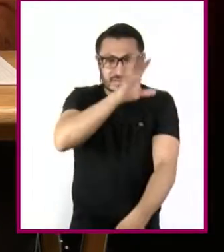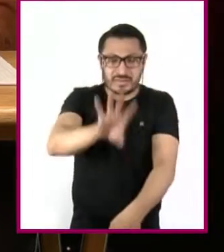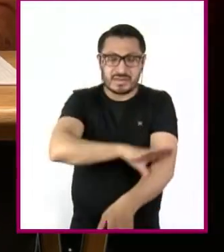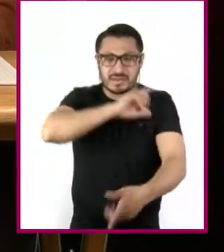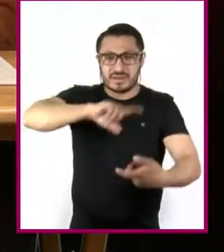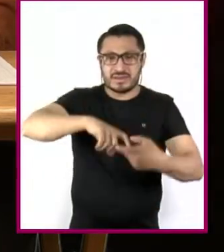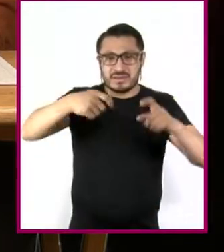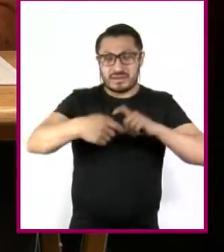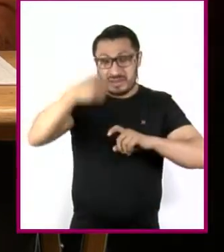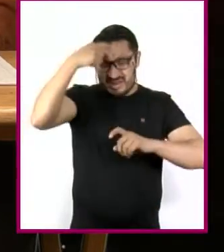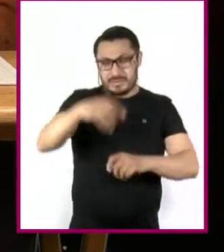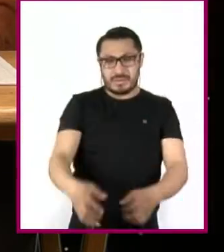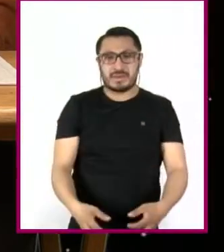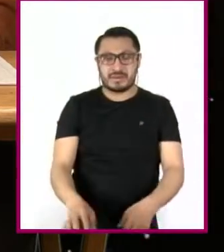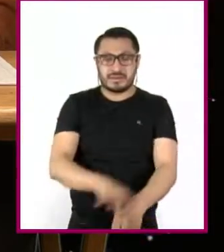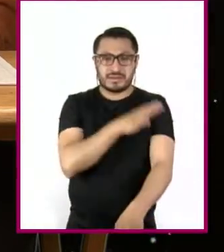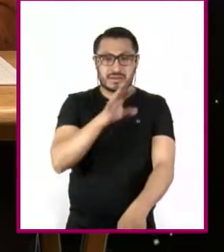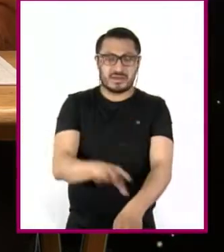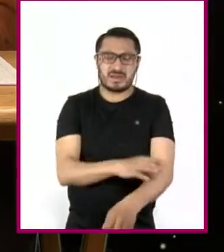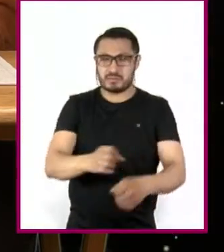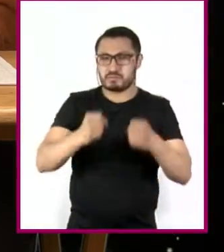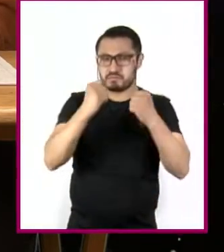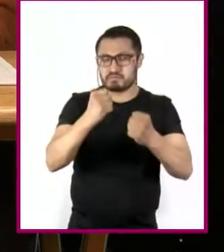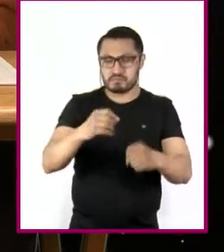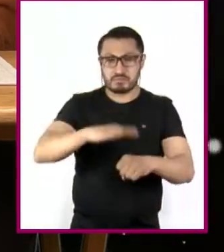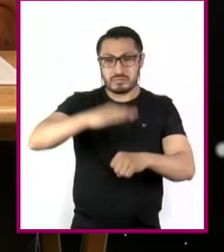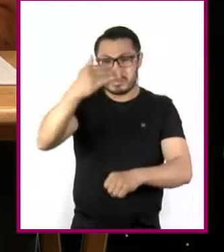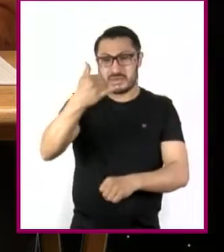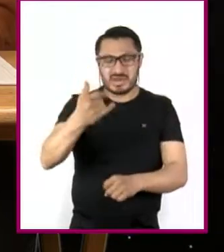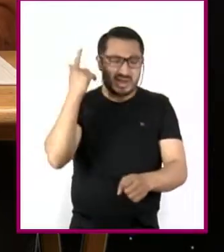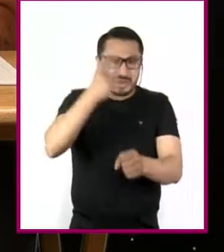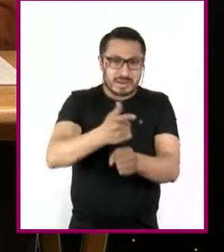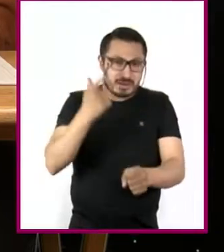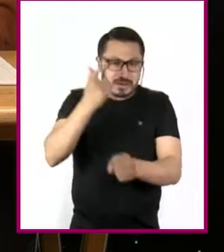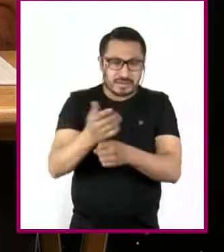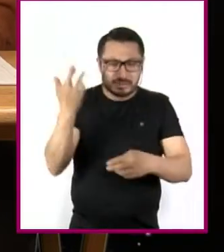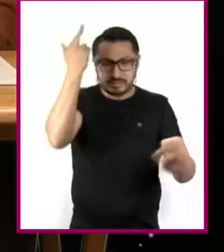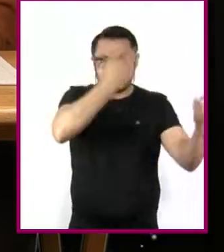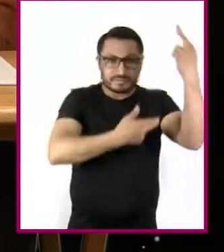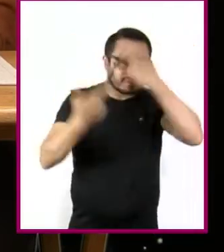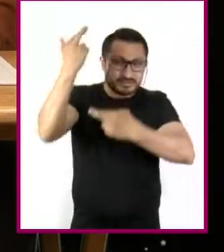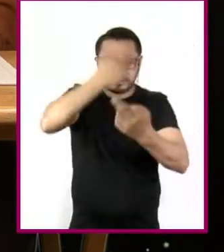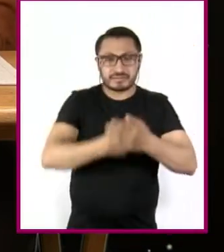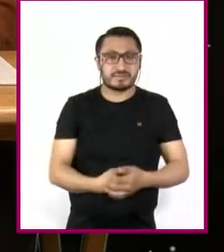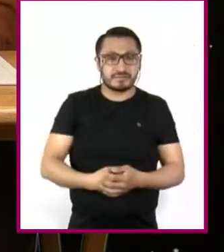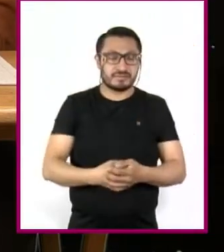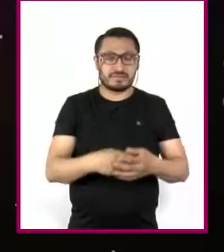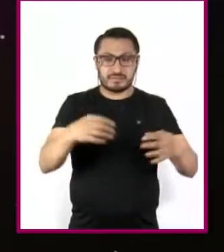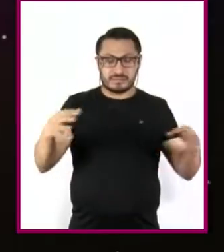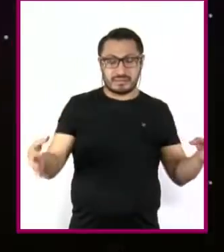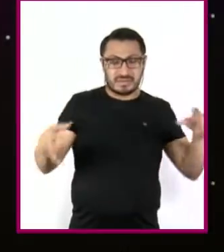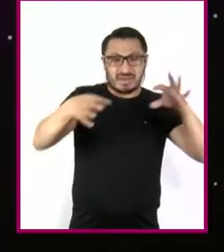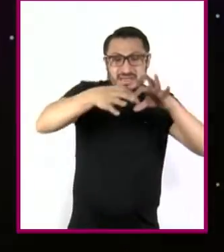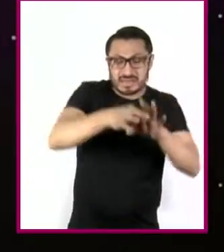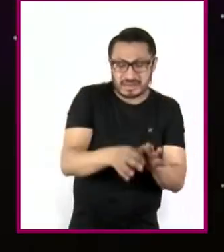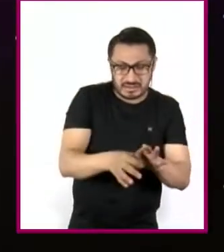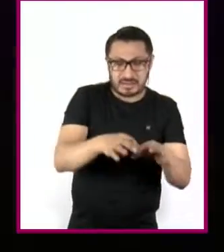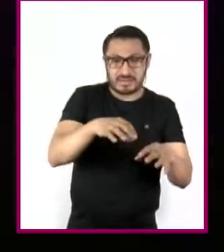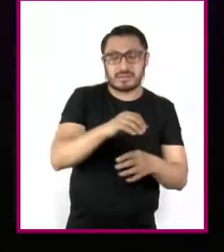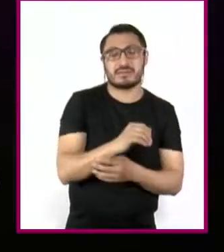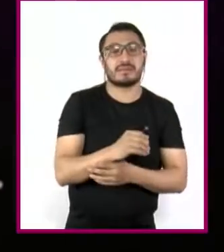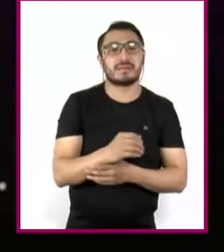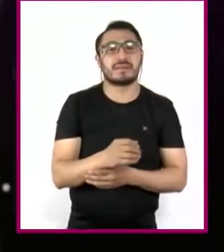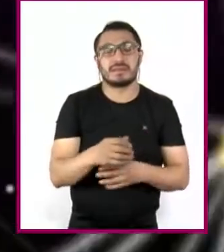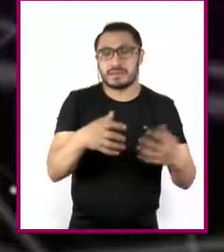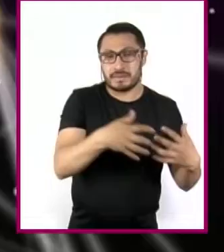ésta aumente su energía cinética y se logre detectar y analizar. Al combinar la espectrometría de masas con un acelerador